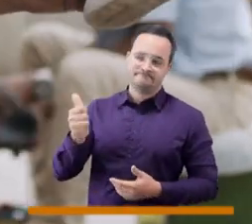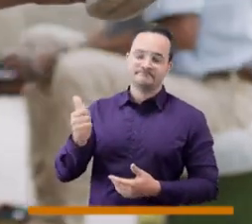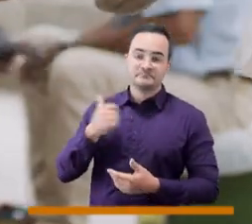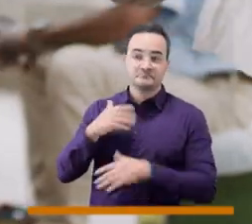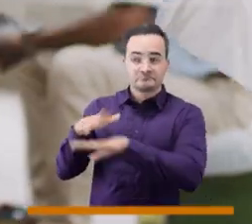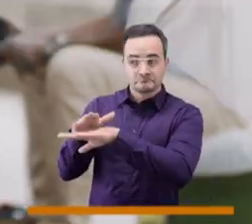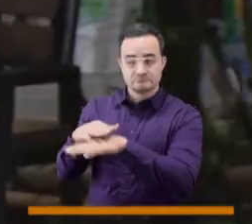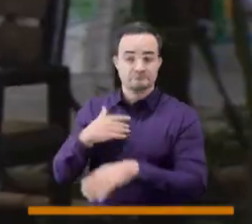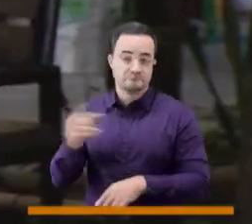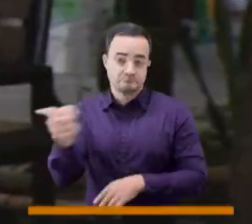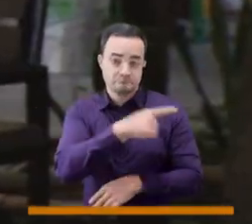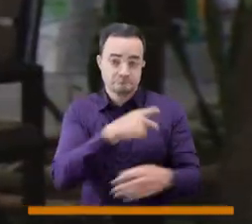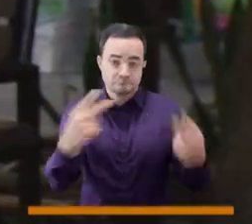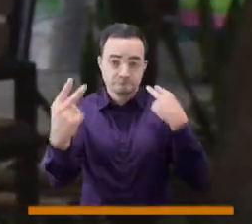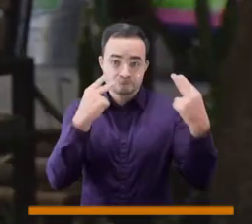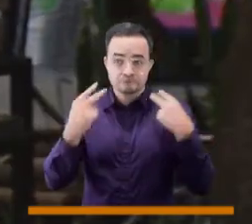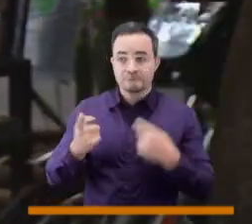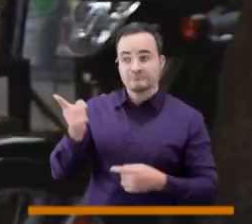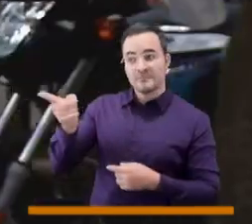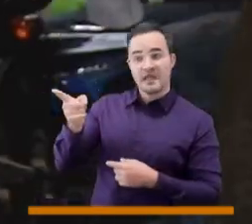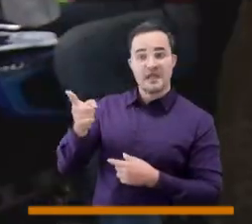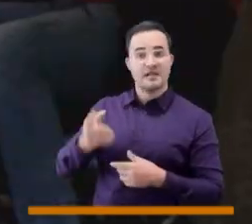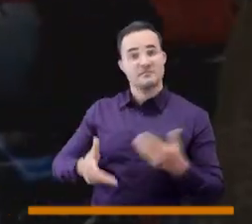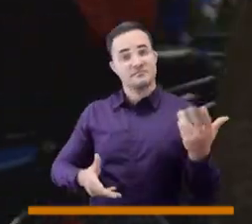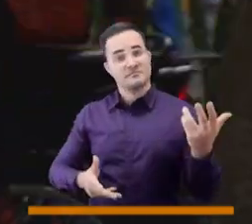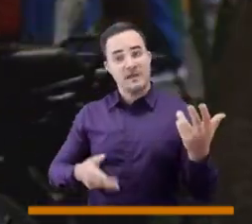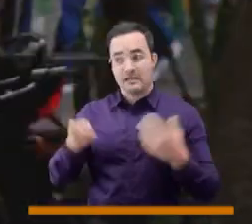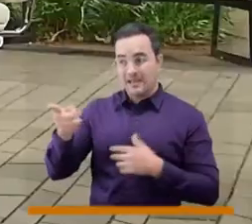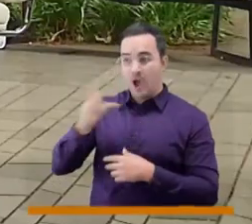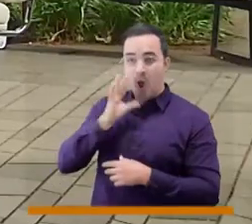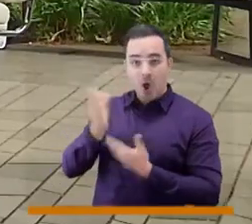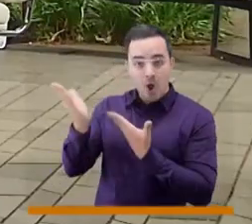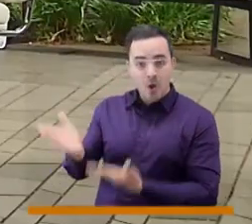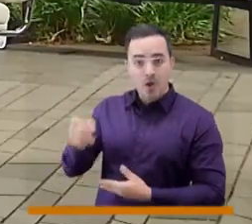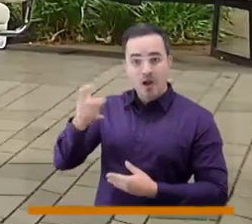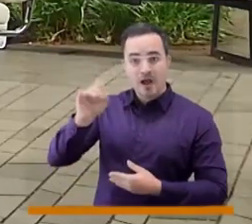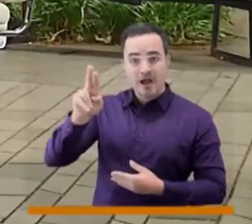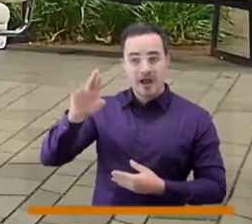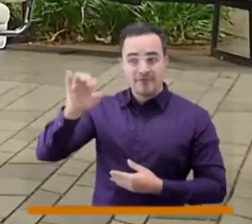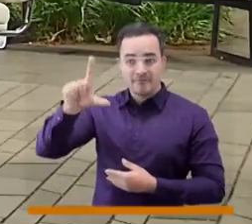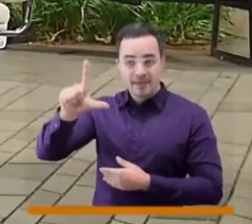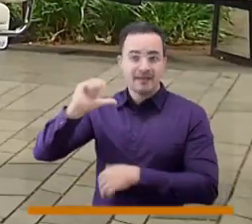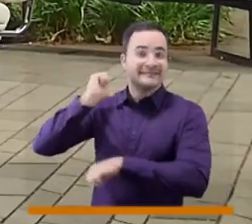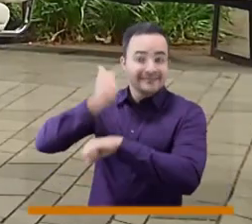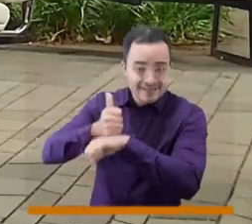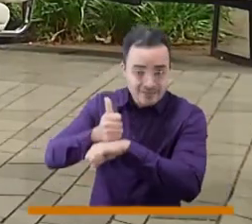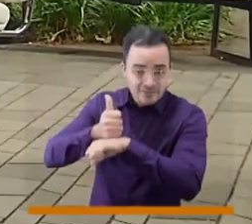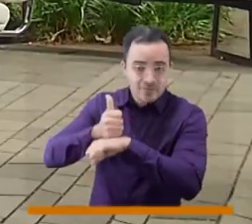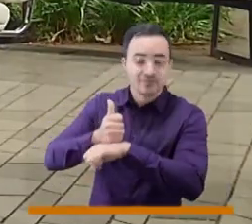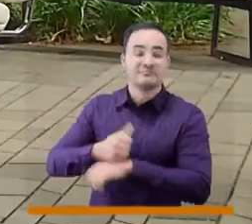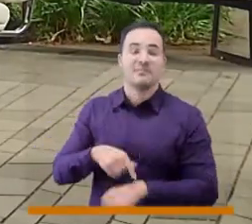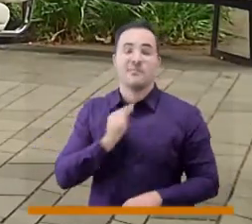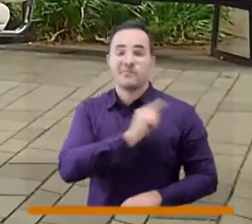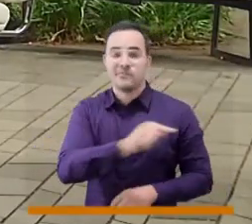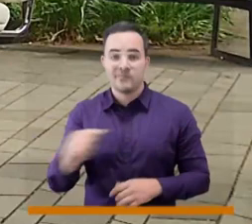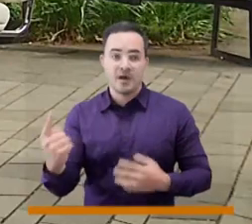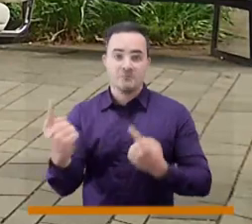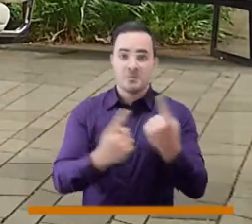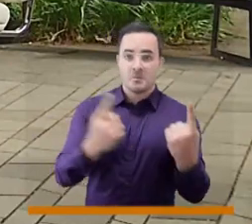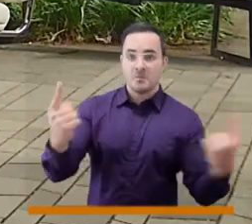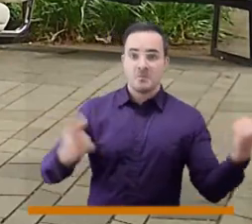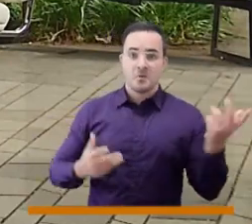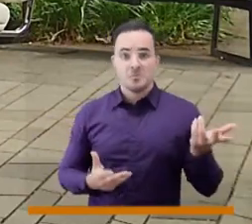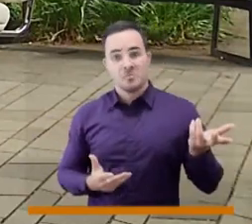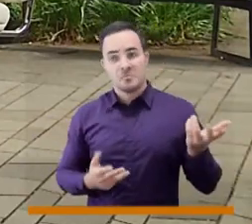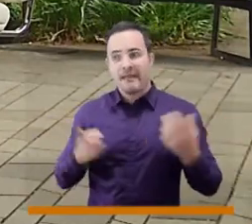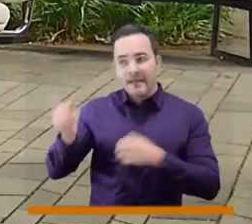que además también contarle a nuestros televidentes, es director de las estatuas humanas y de los artistas callejeros que tenemos en